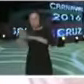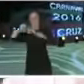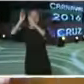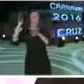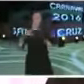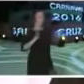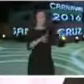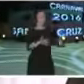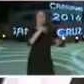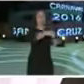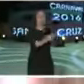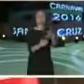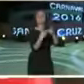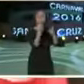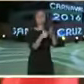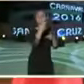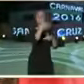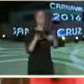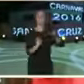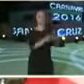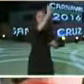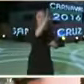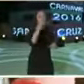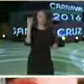un taxi cogí.